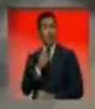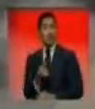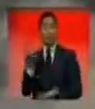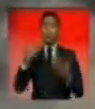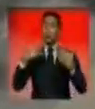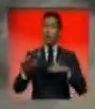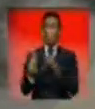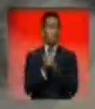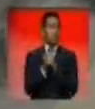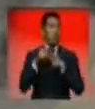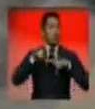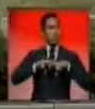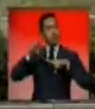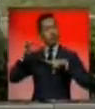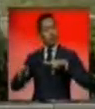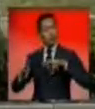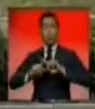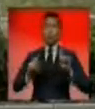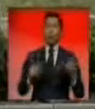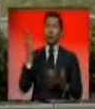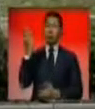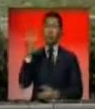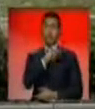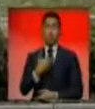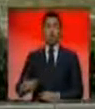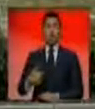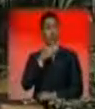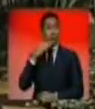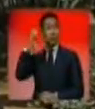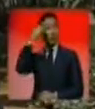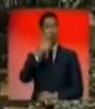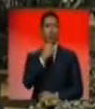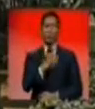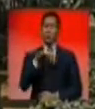presidente Rafael Correa le ratificó en el cargo. Daniel Montalvo, Gama Noticias.